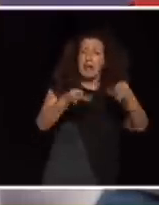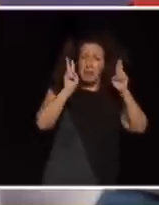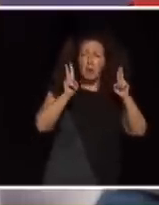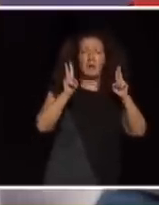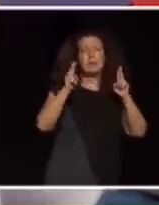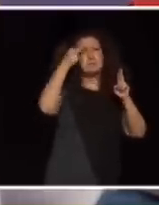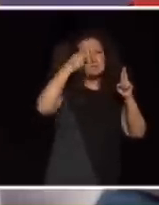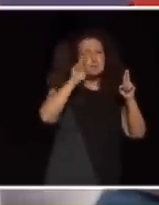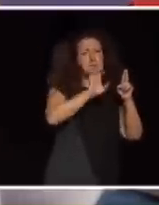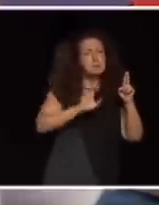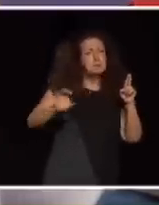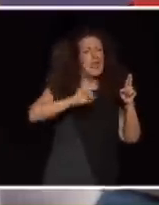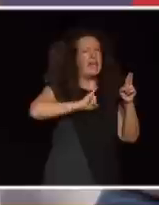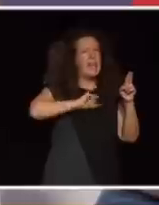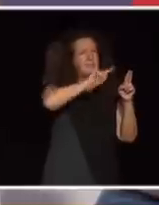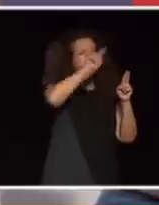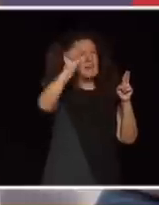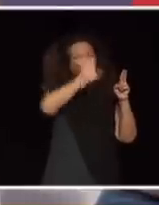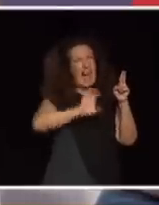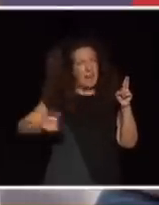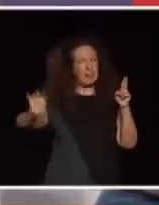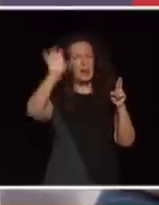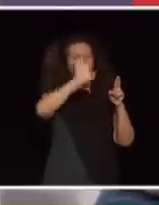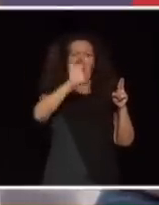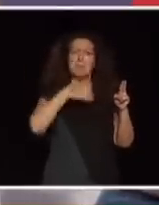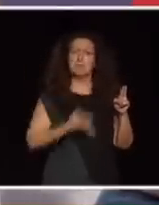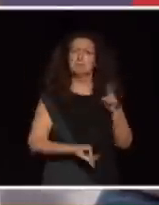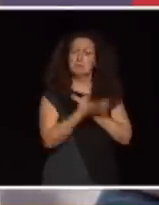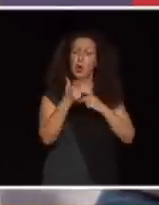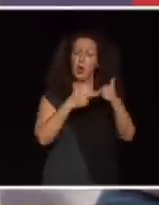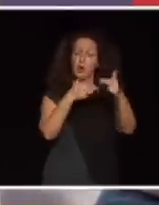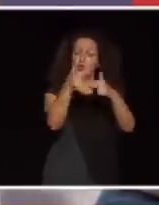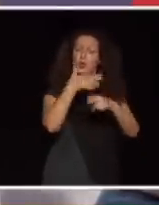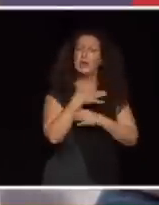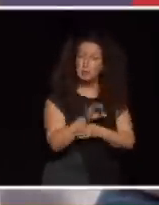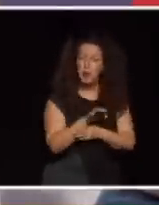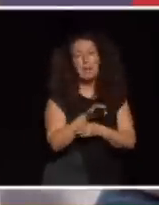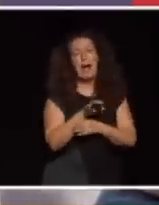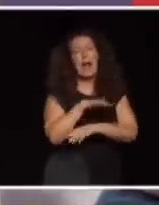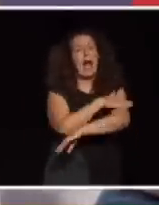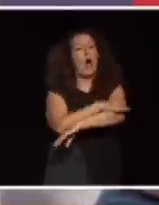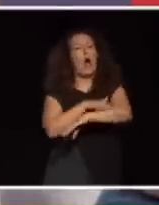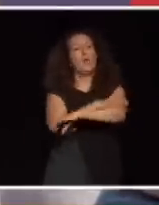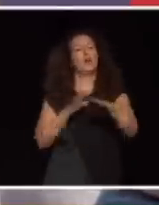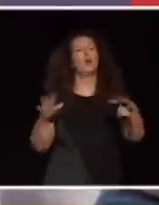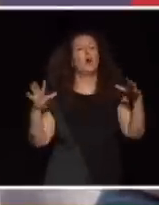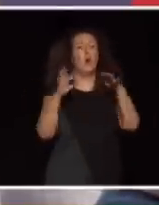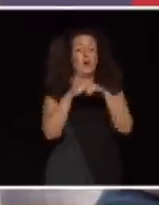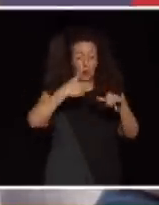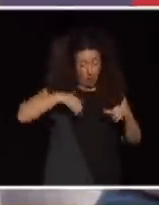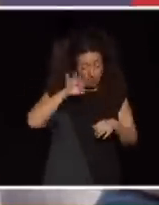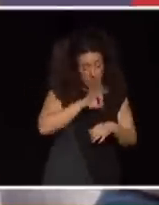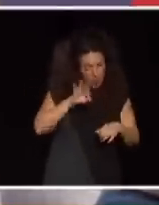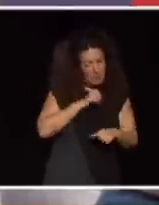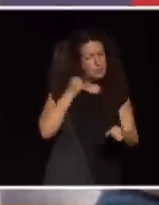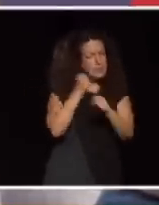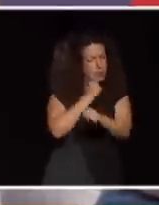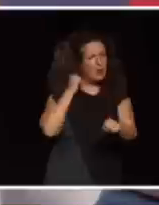plurinacional que dé lugar a un nuevo gobierno de coalición. Podemos va a trabajar sin descanso para